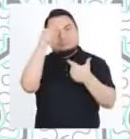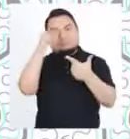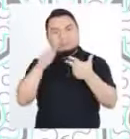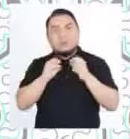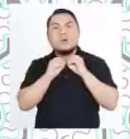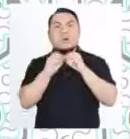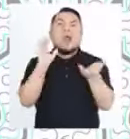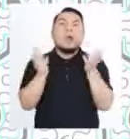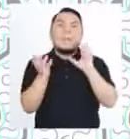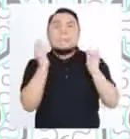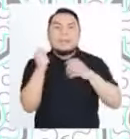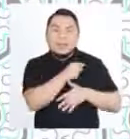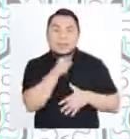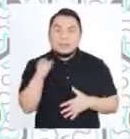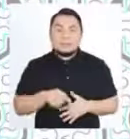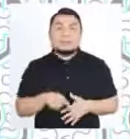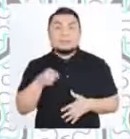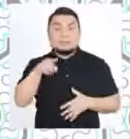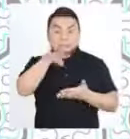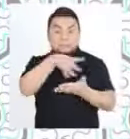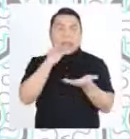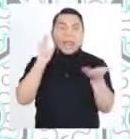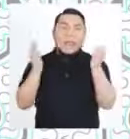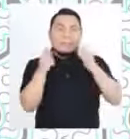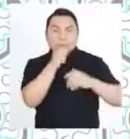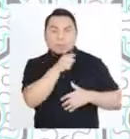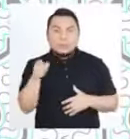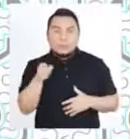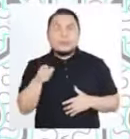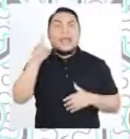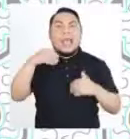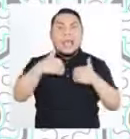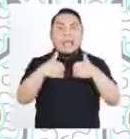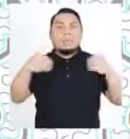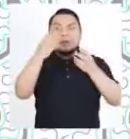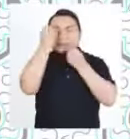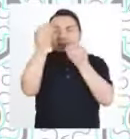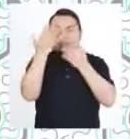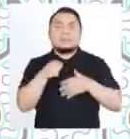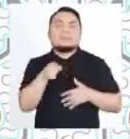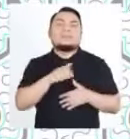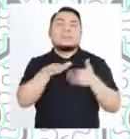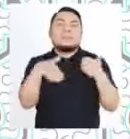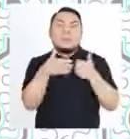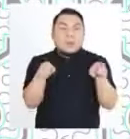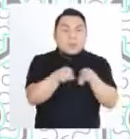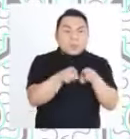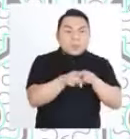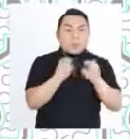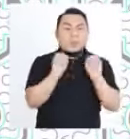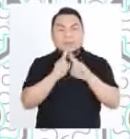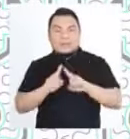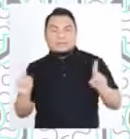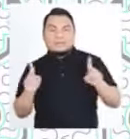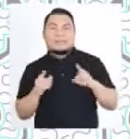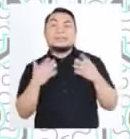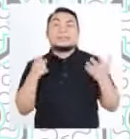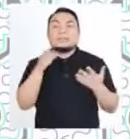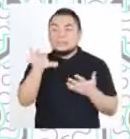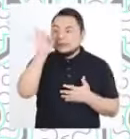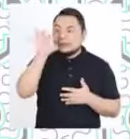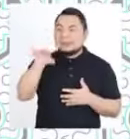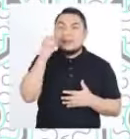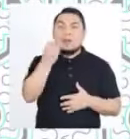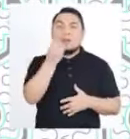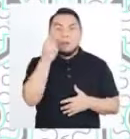claros los criterios que se van a comparar. Y que para hacer un cuadro comparativo hay que separar la información en semejanzas y diferencias